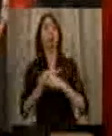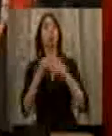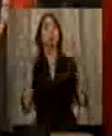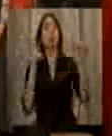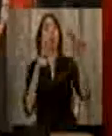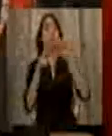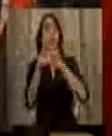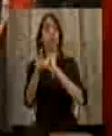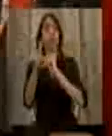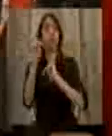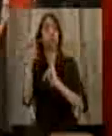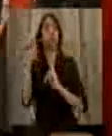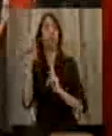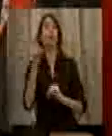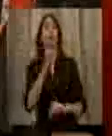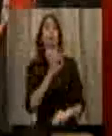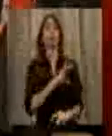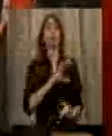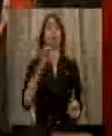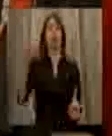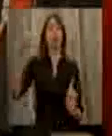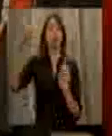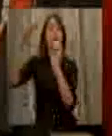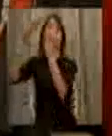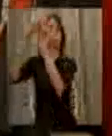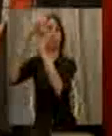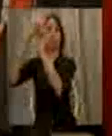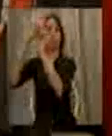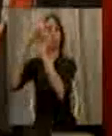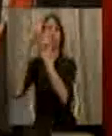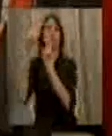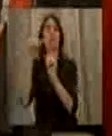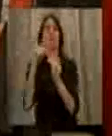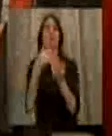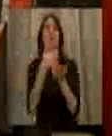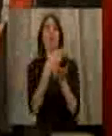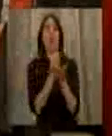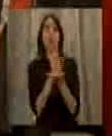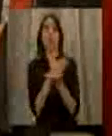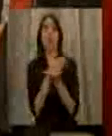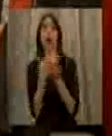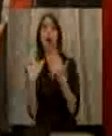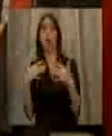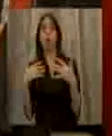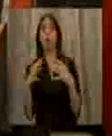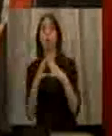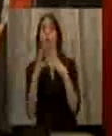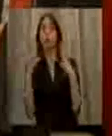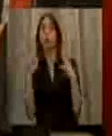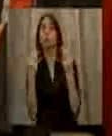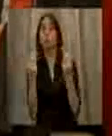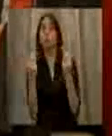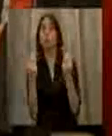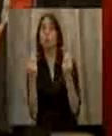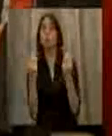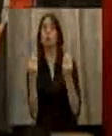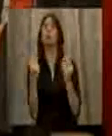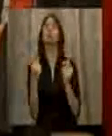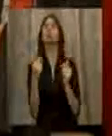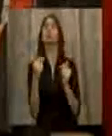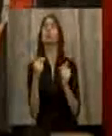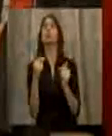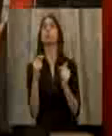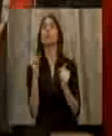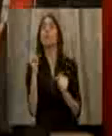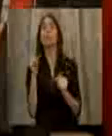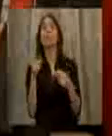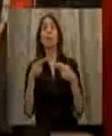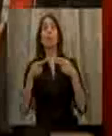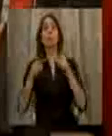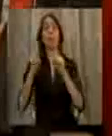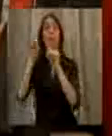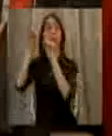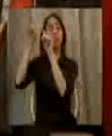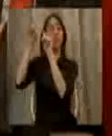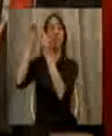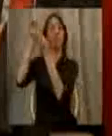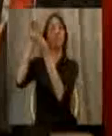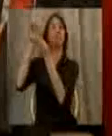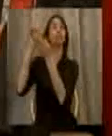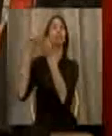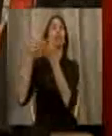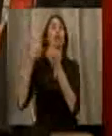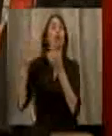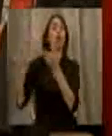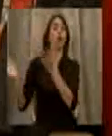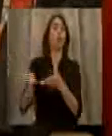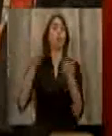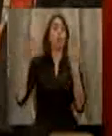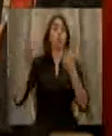nosotros estamos incorporados con una agenda muy ambiciosa y que está permitiéndonos potenciar más